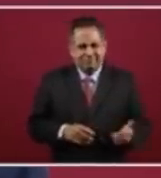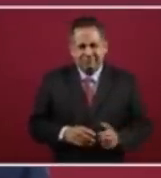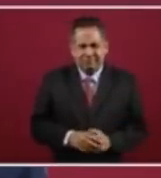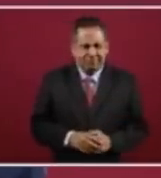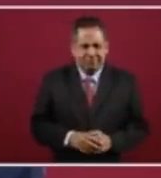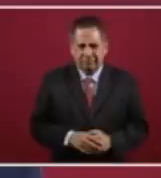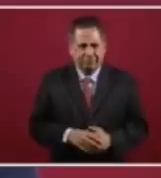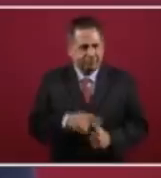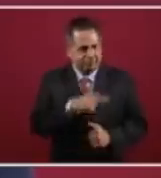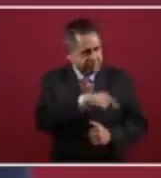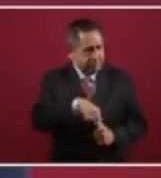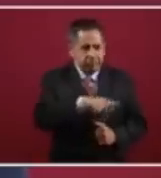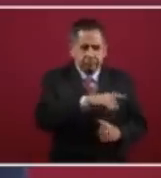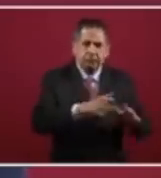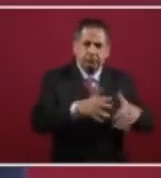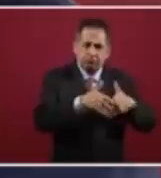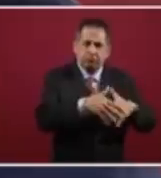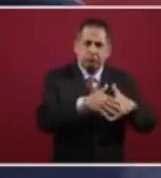su